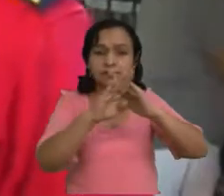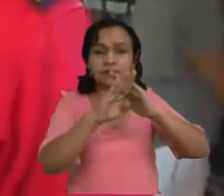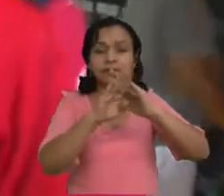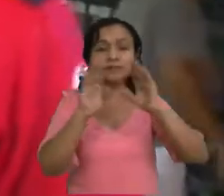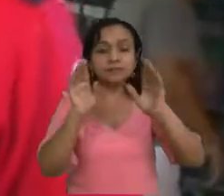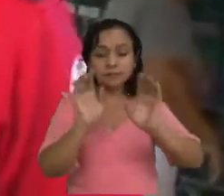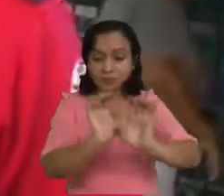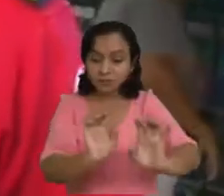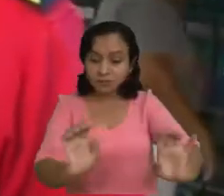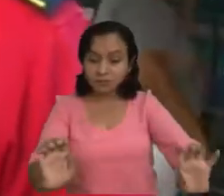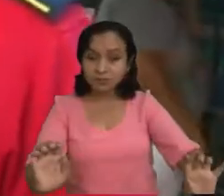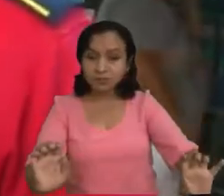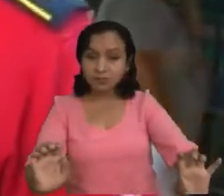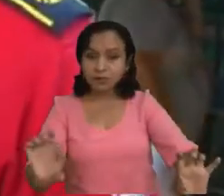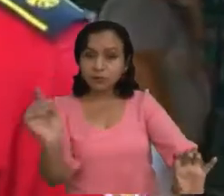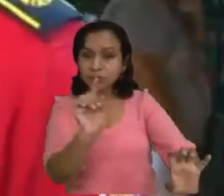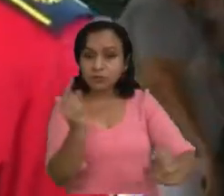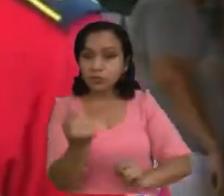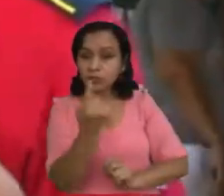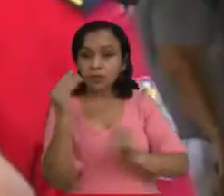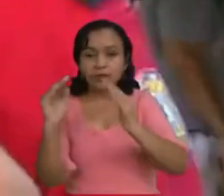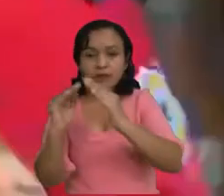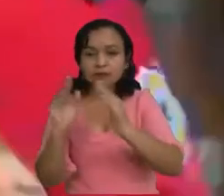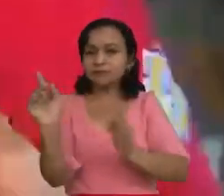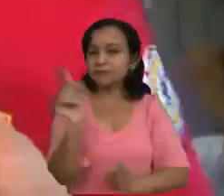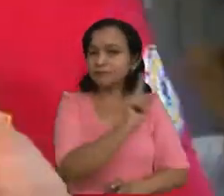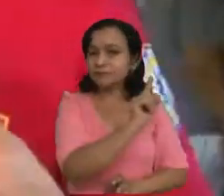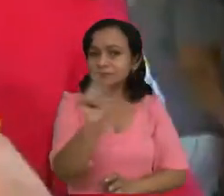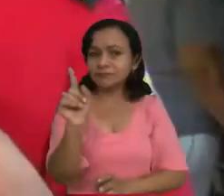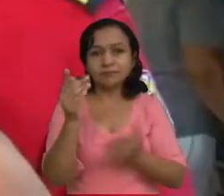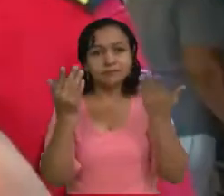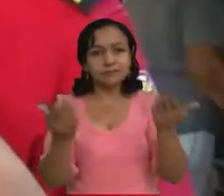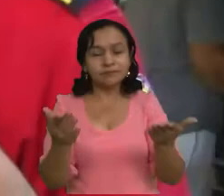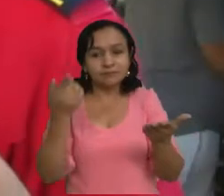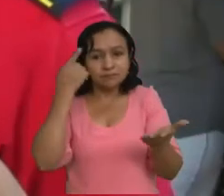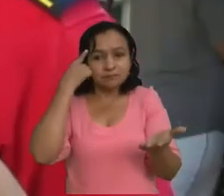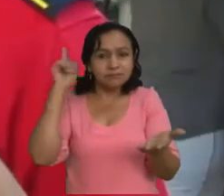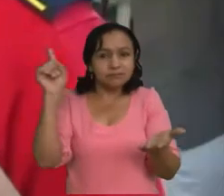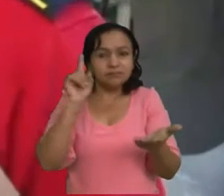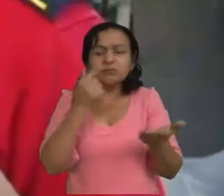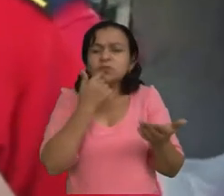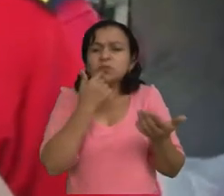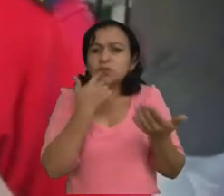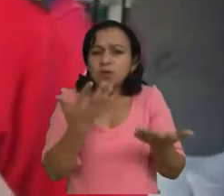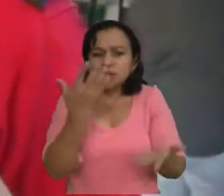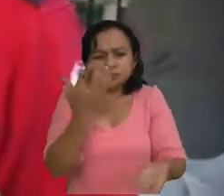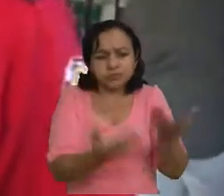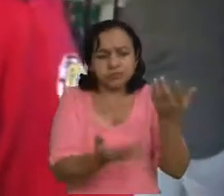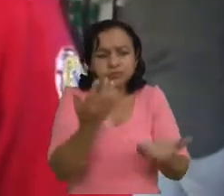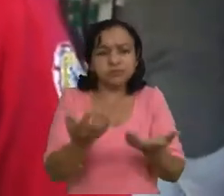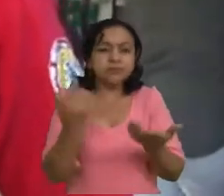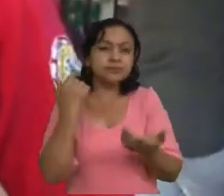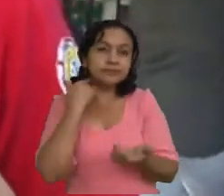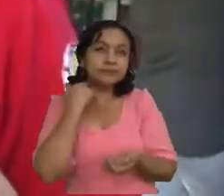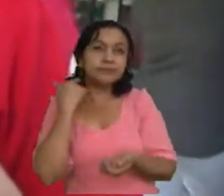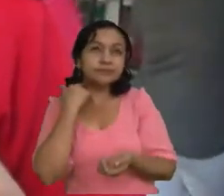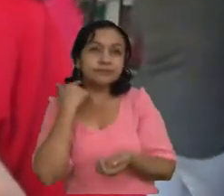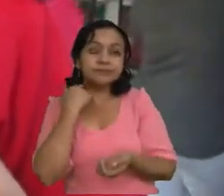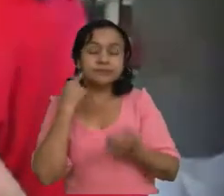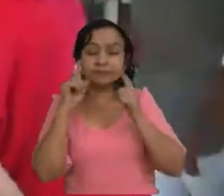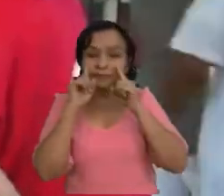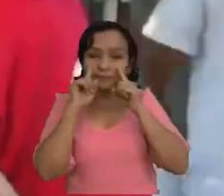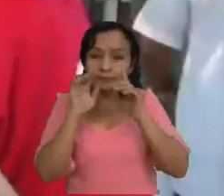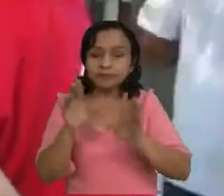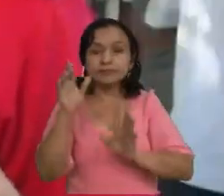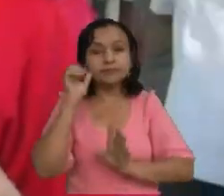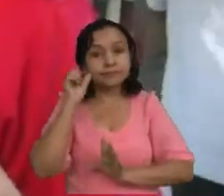con nuestros menores, no dejarlos solos. En este caso no sabemos las causas, pero los niños siempre deben de estar en cuidado y vigilancia de